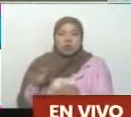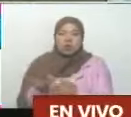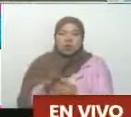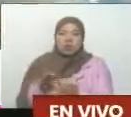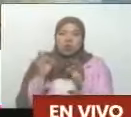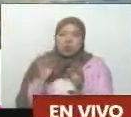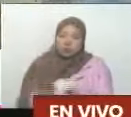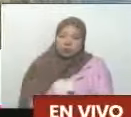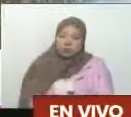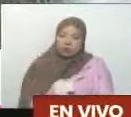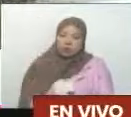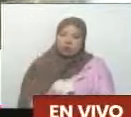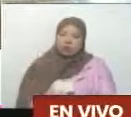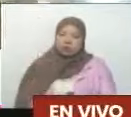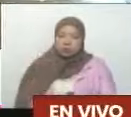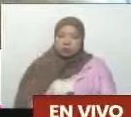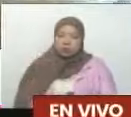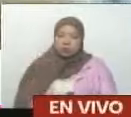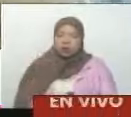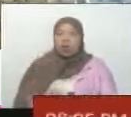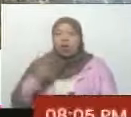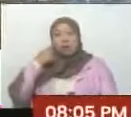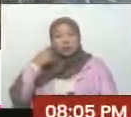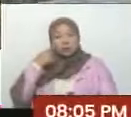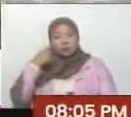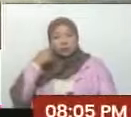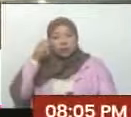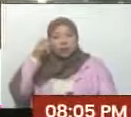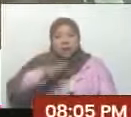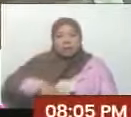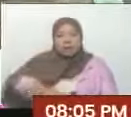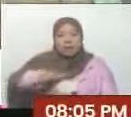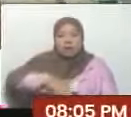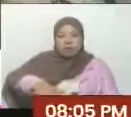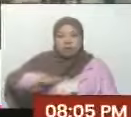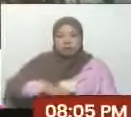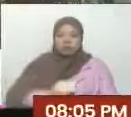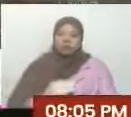cumplir o a verle la cara al pueblo, pues.